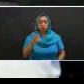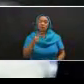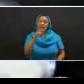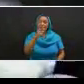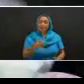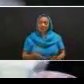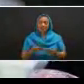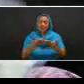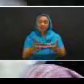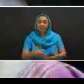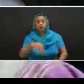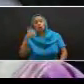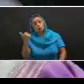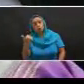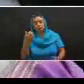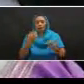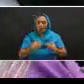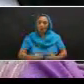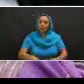otra oportunidad.